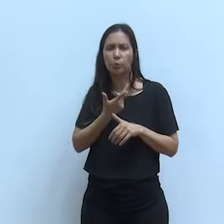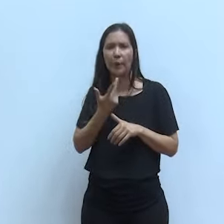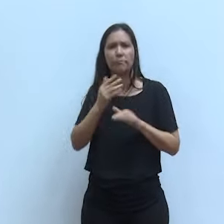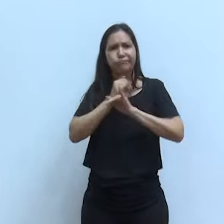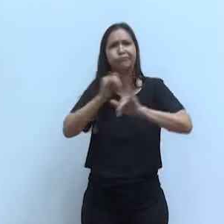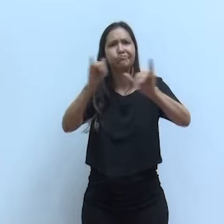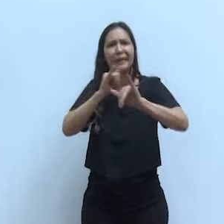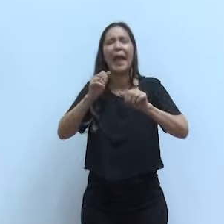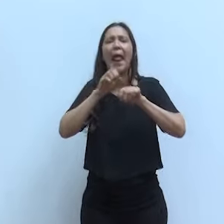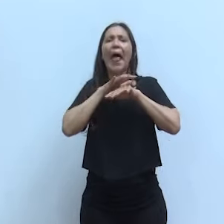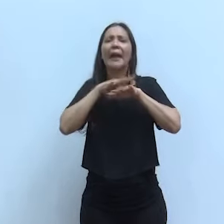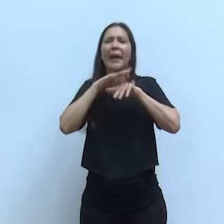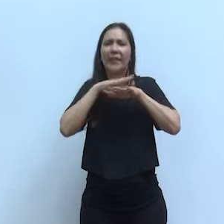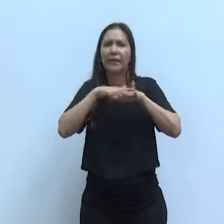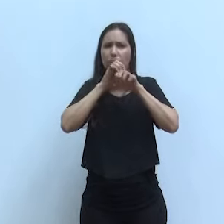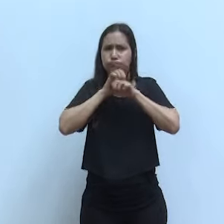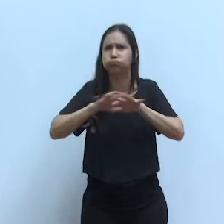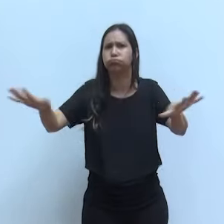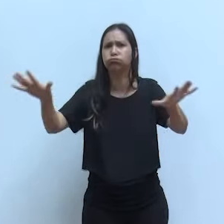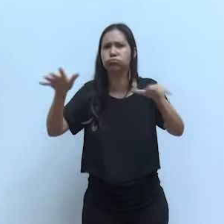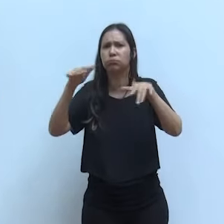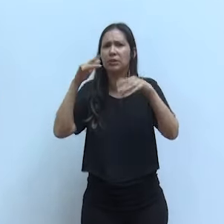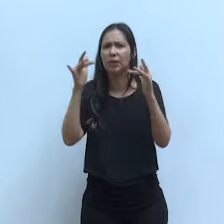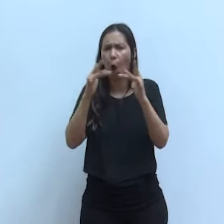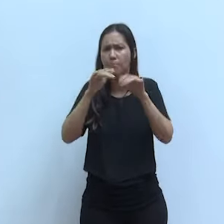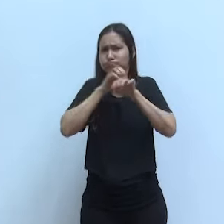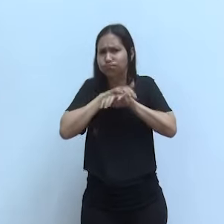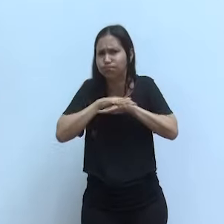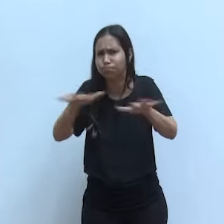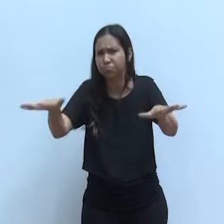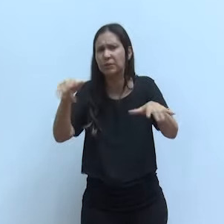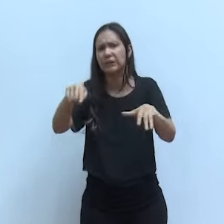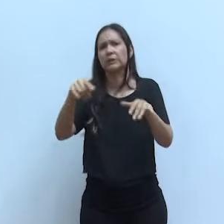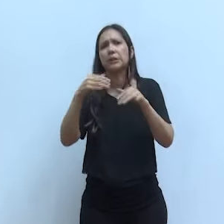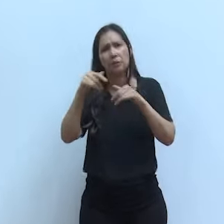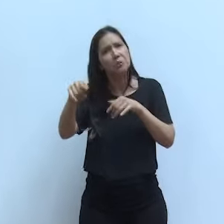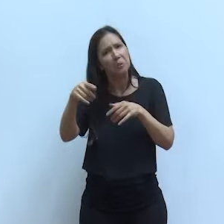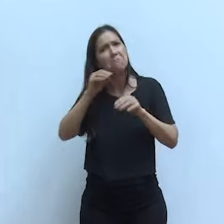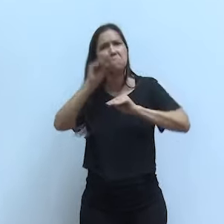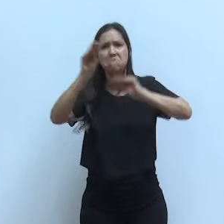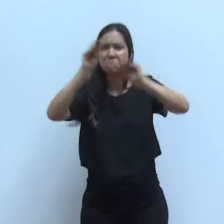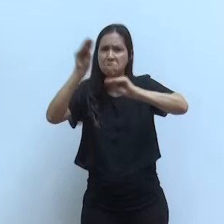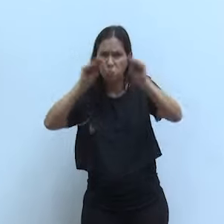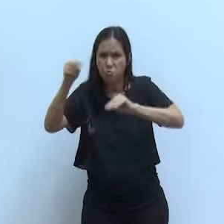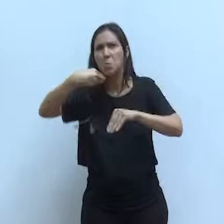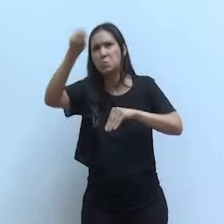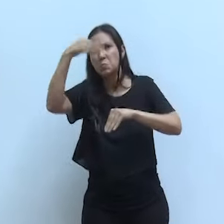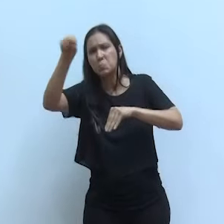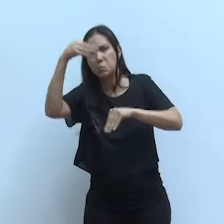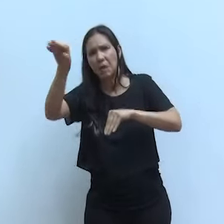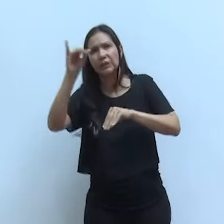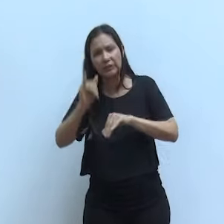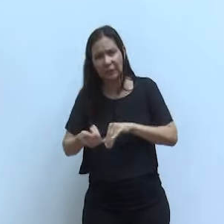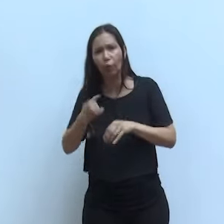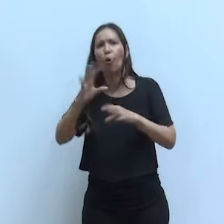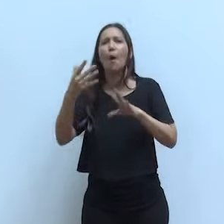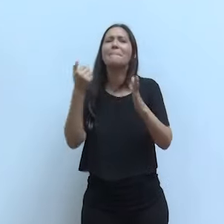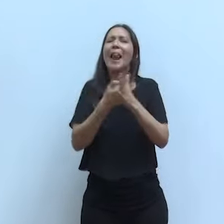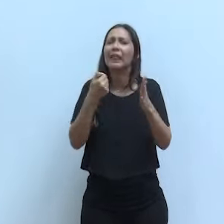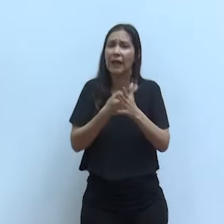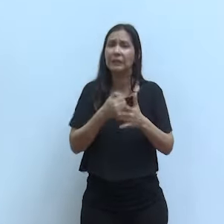decir ahí tenemos un un un bagaje importante es cierto que quedó reducido a ese sector